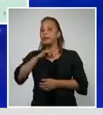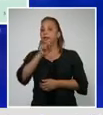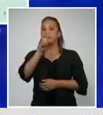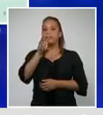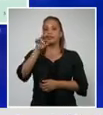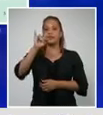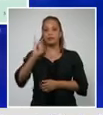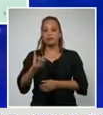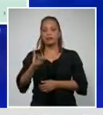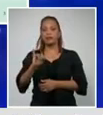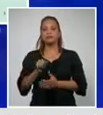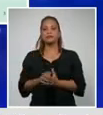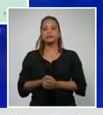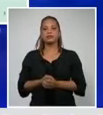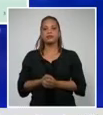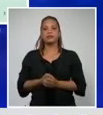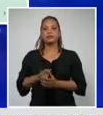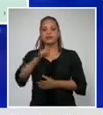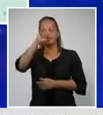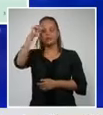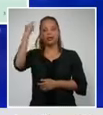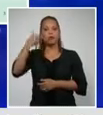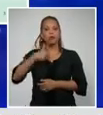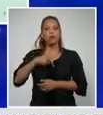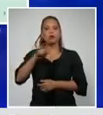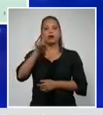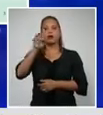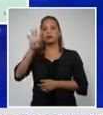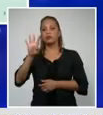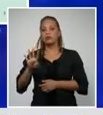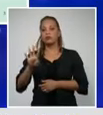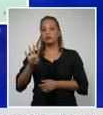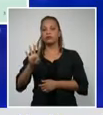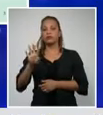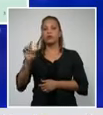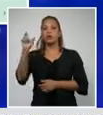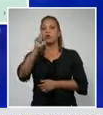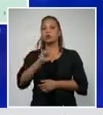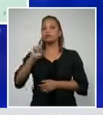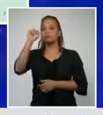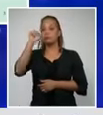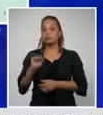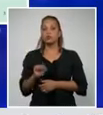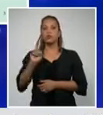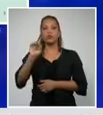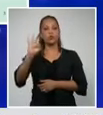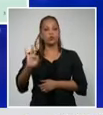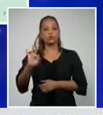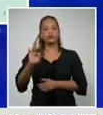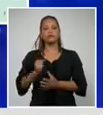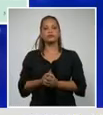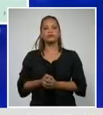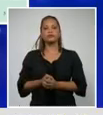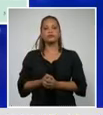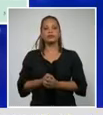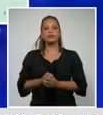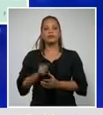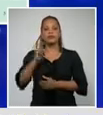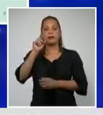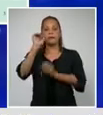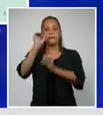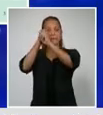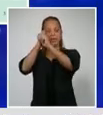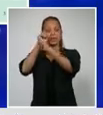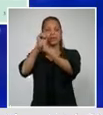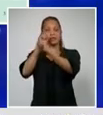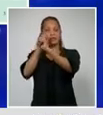26, de San Juan y Martínez 14, de Consolación del Sur 8, de Viñales 3 y de